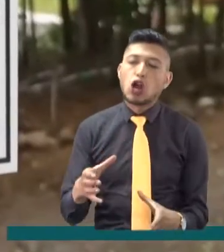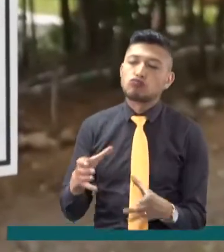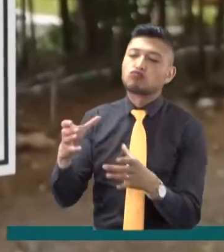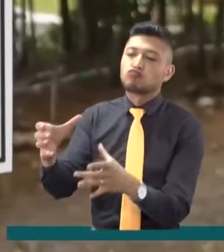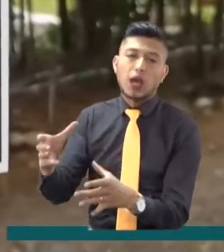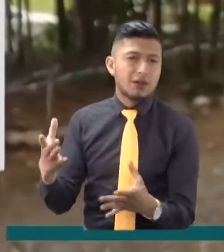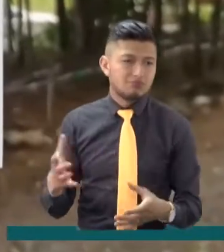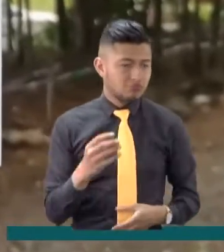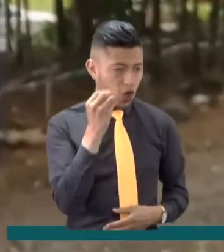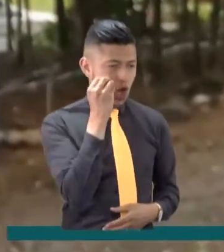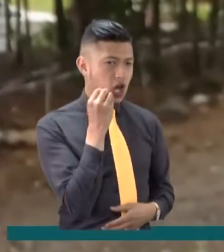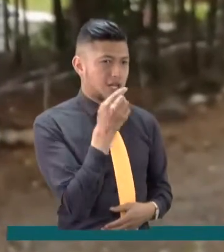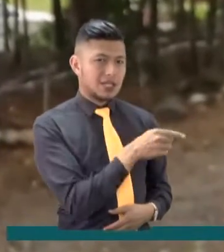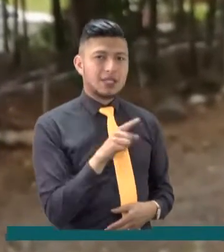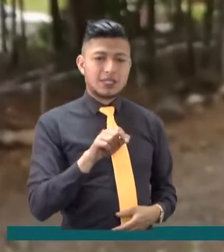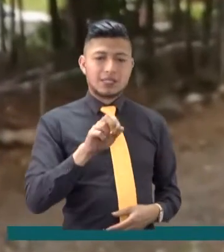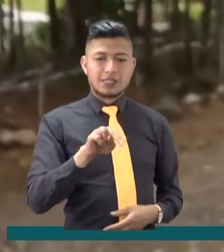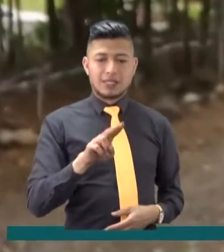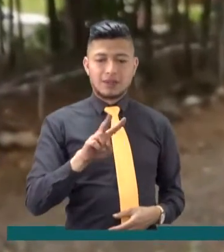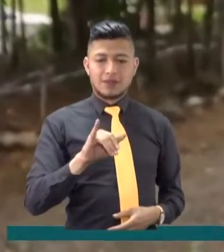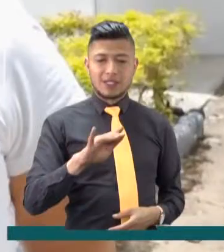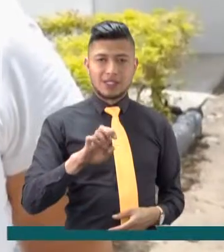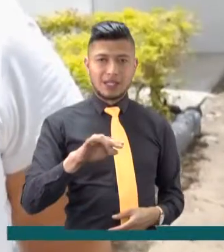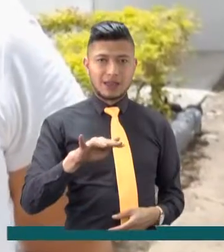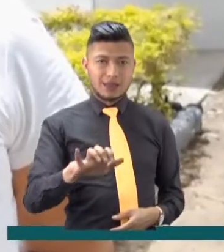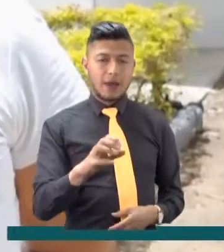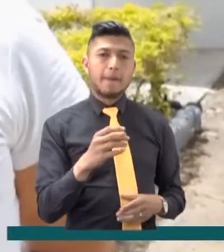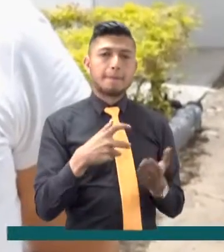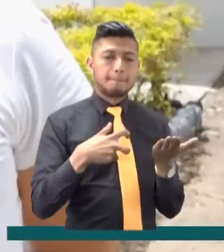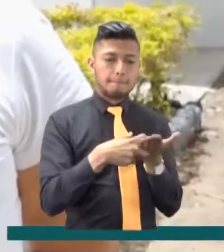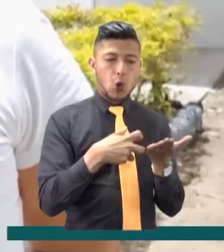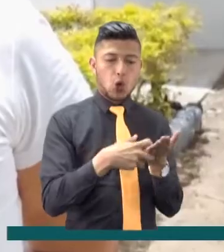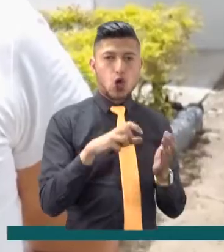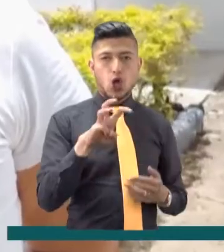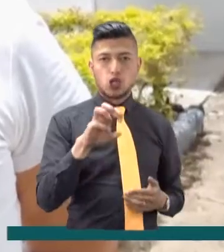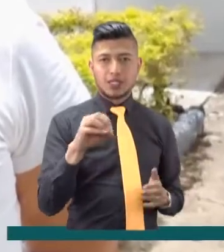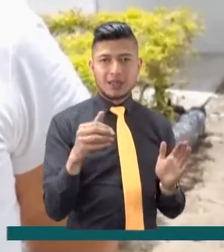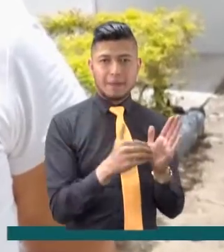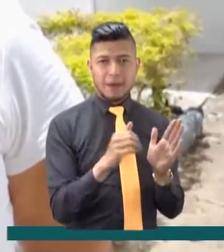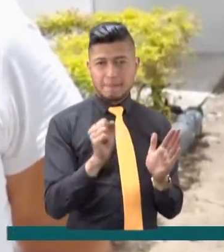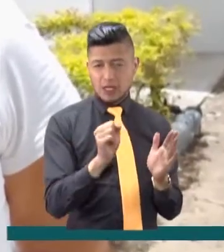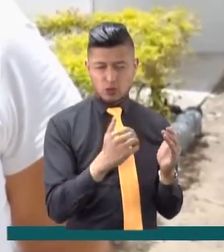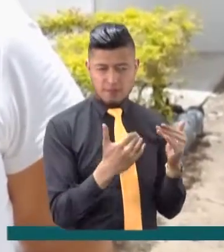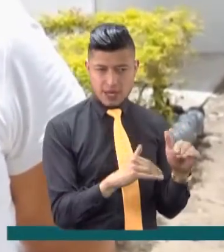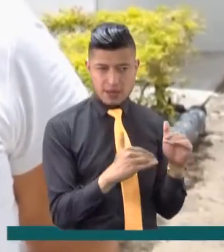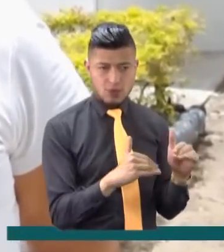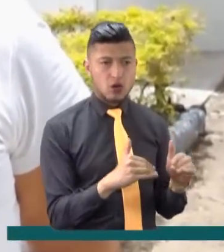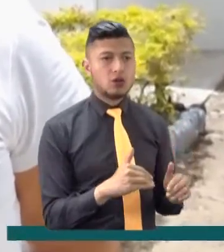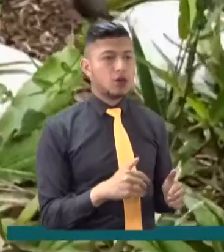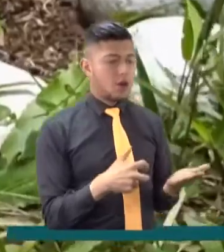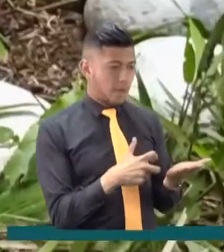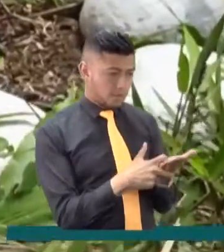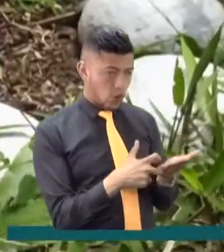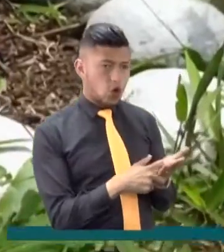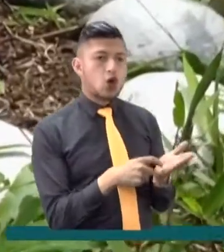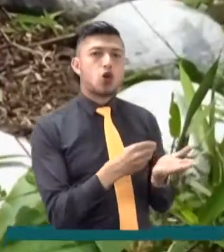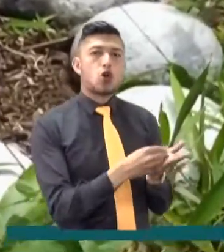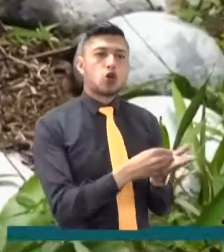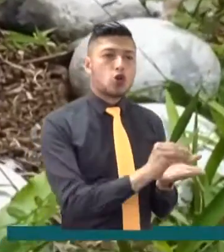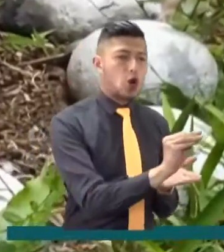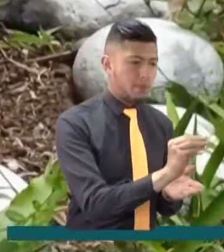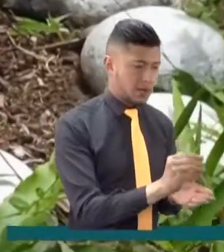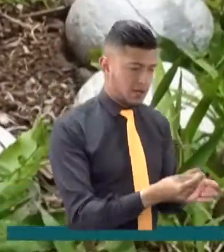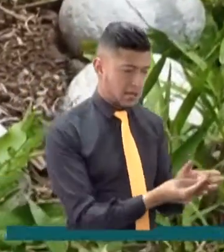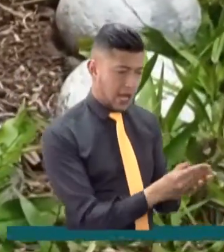que el Hogar San Vicente ofrece es un bono que tiene un costo de 80.000 pesos como mínimo. Además,